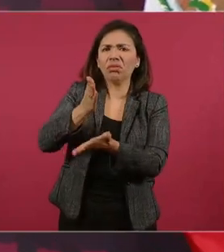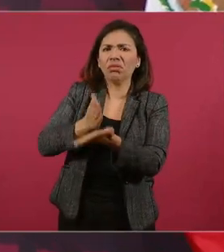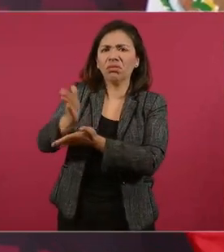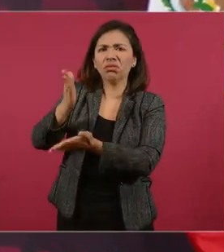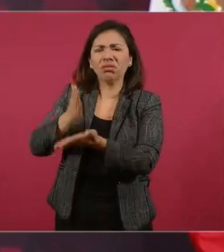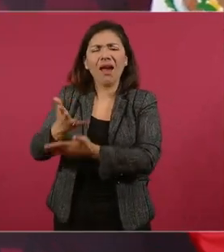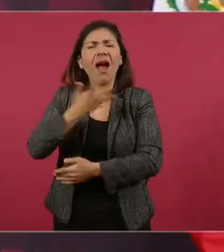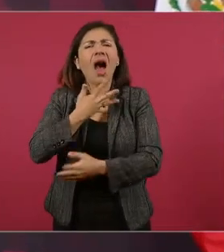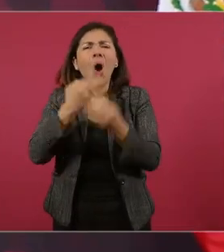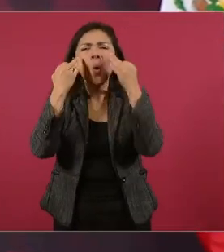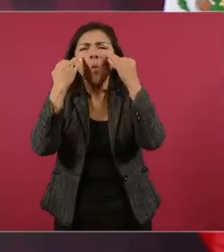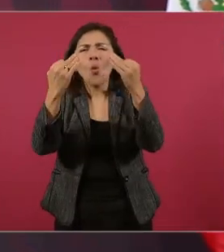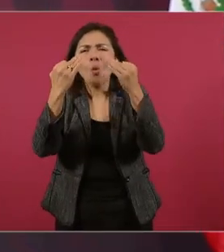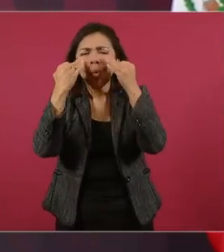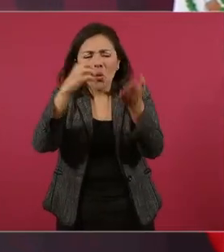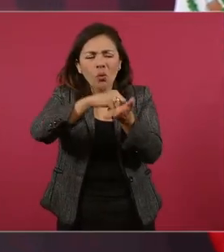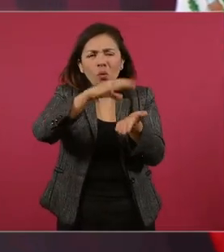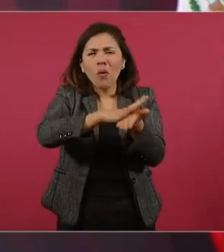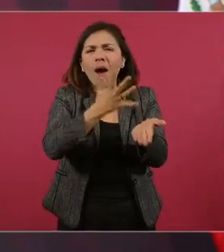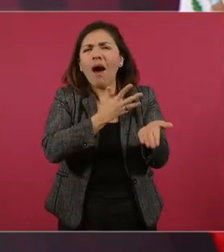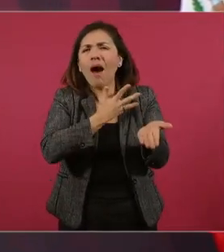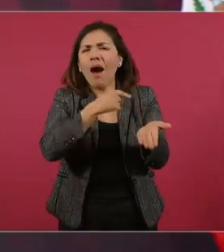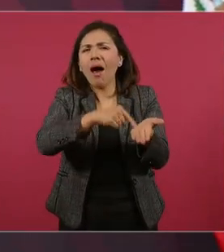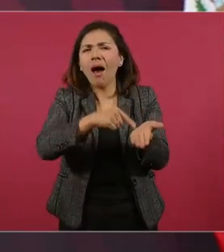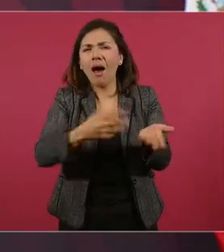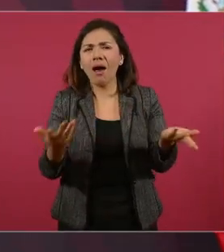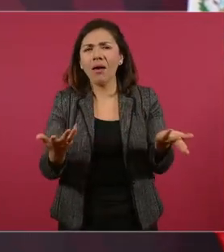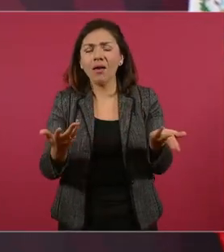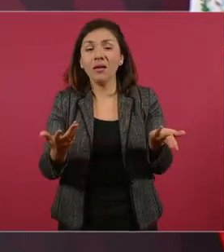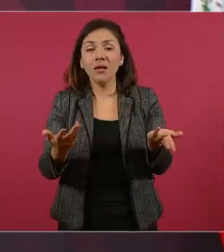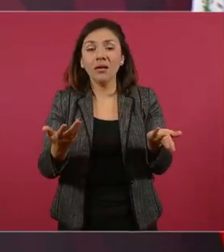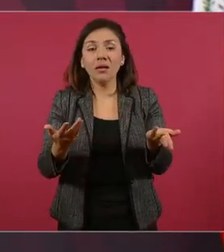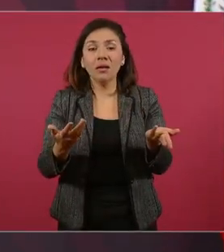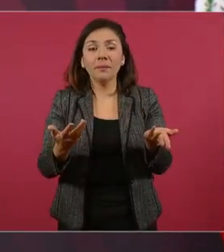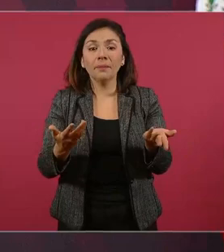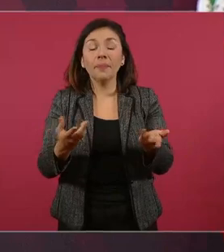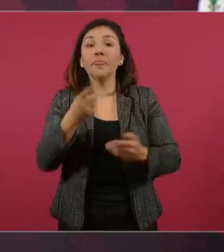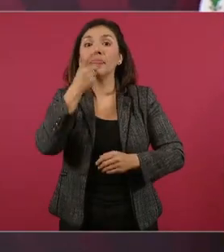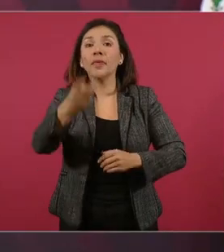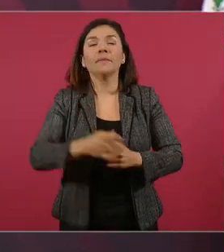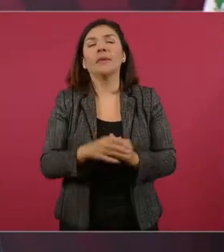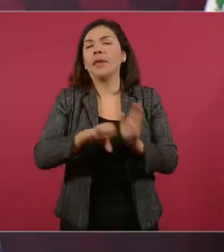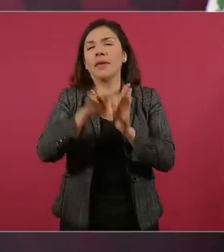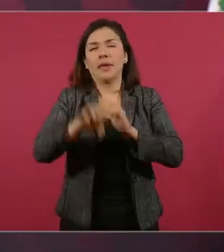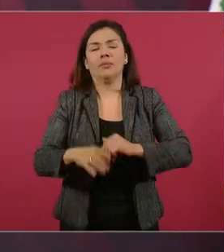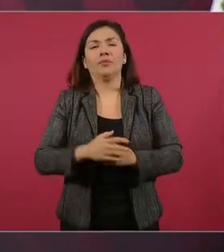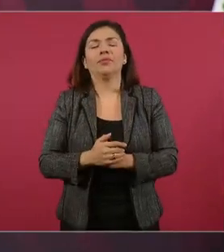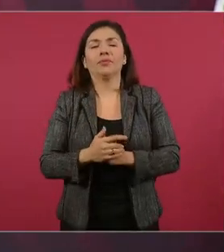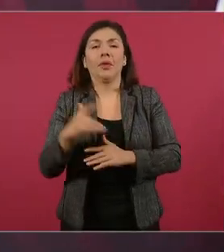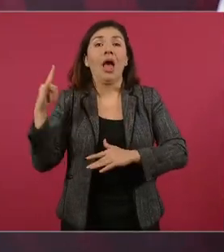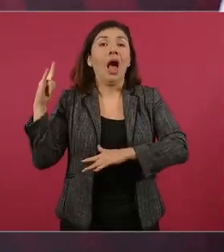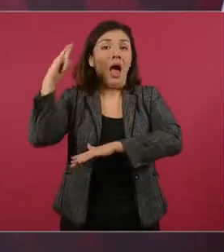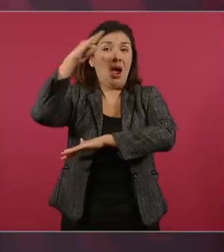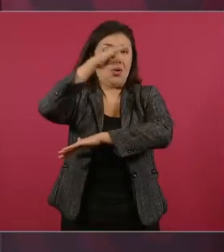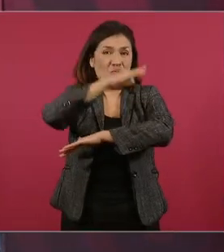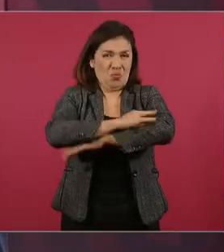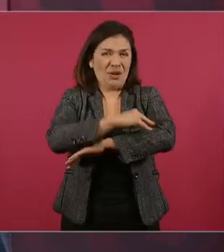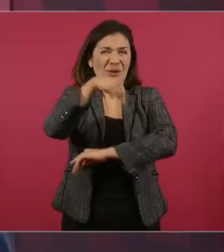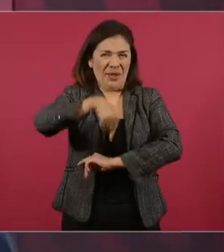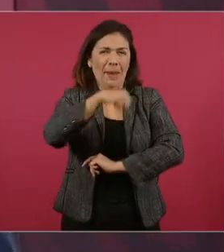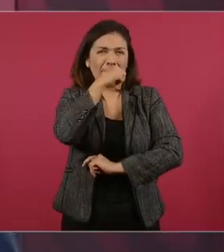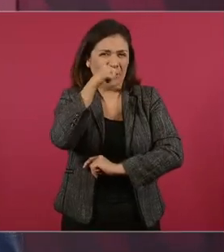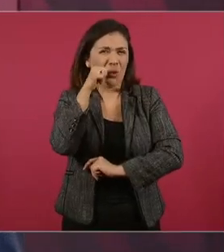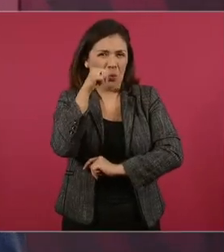Hay testimonios, esto de que paraban el aeropuerto de la Ciudad de